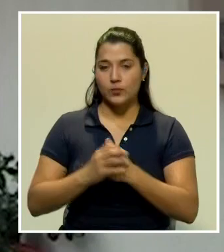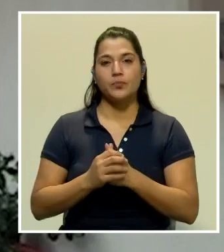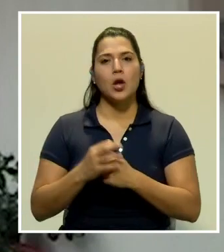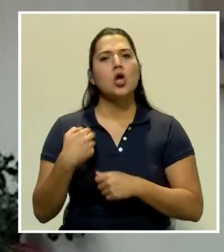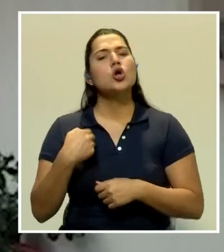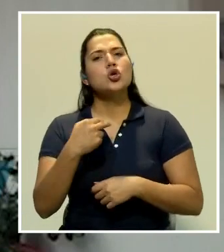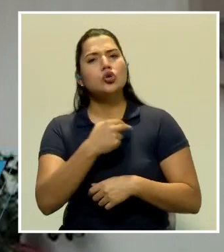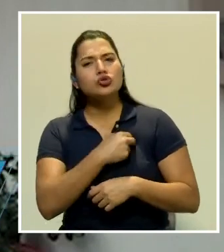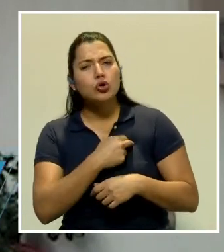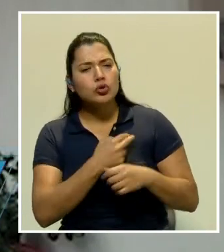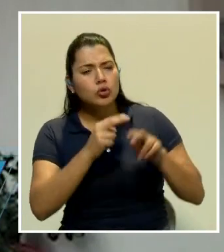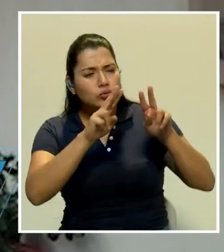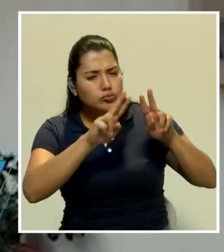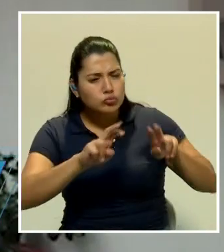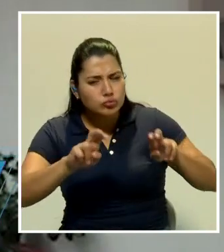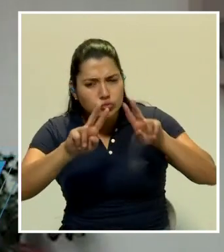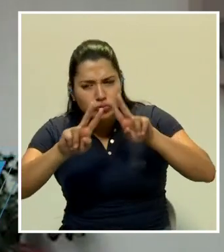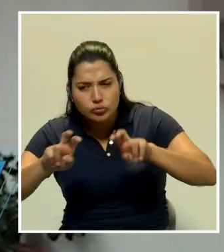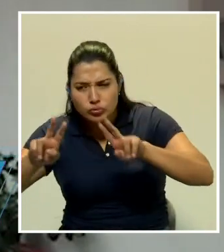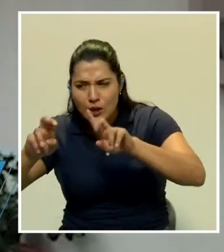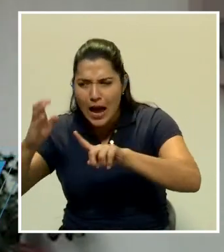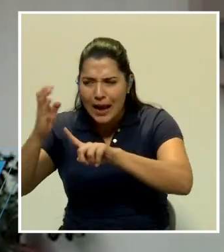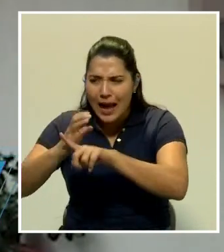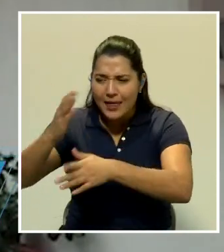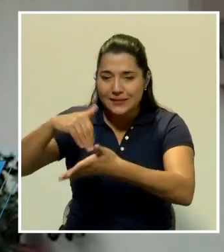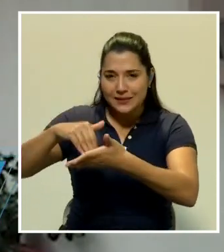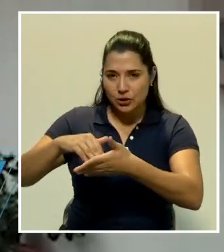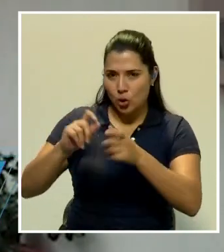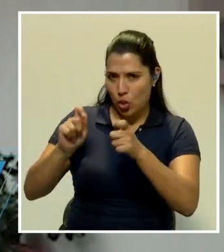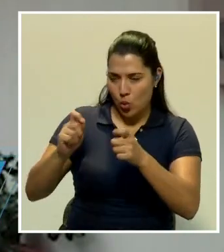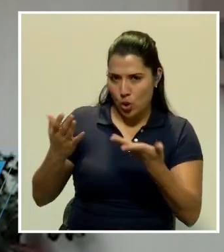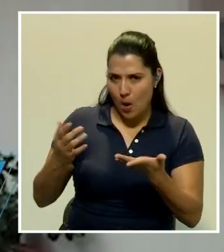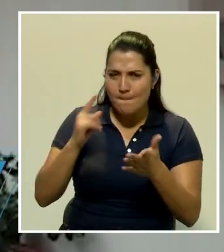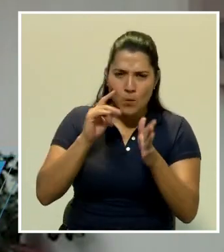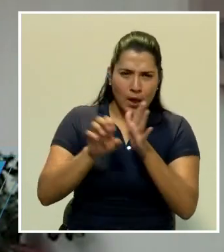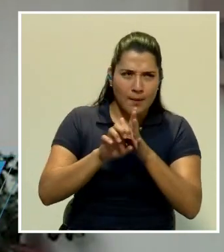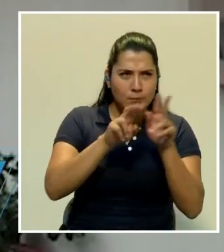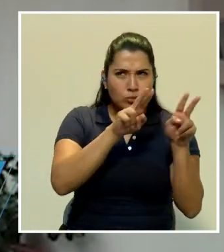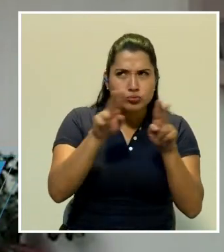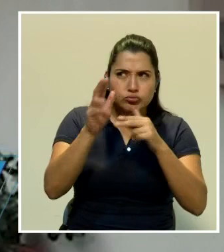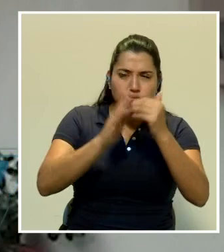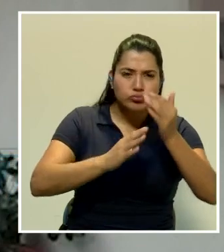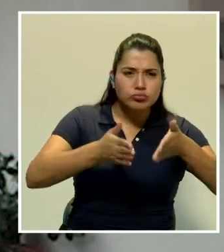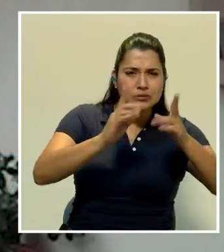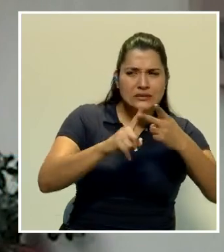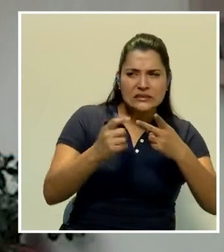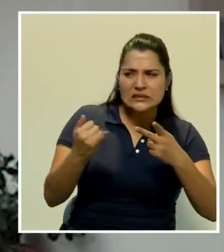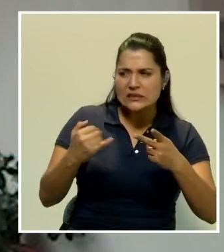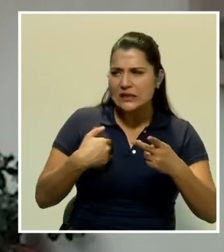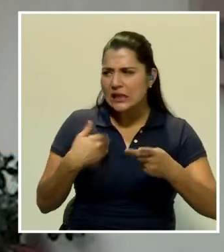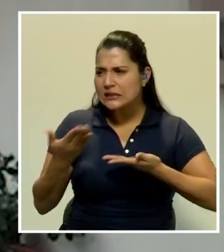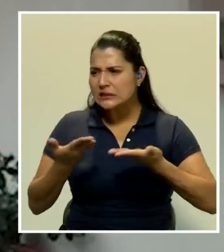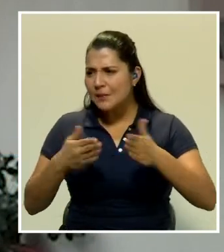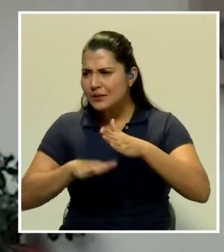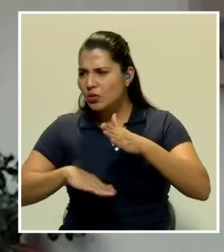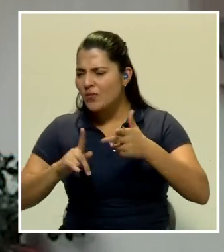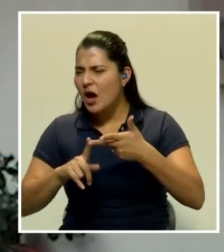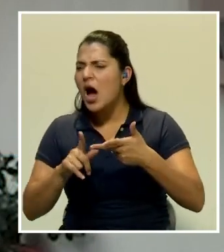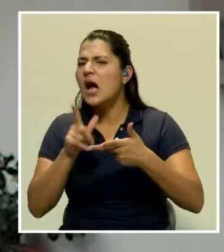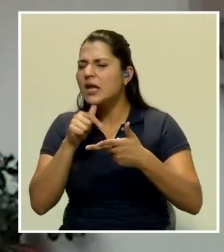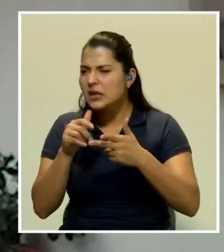educativos, analizar cada una de sus variables, por ejemplo, infraestructura, servicios básicos, población a la que